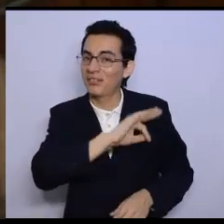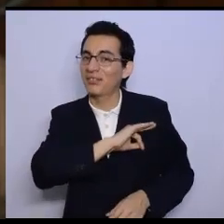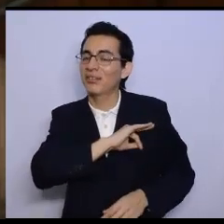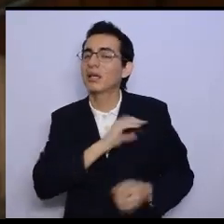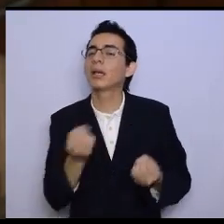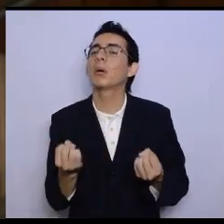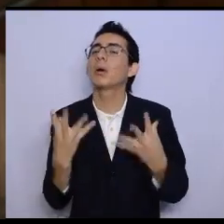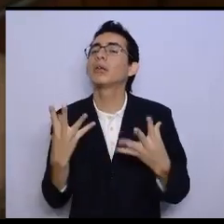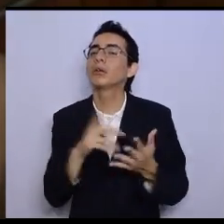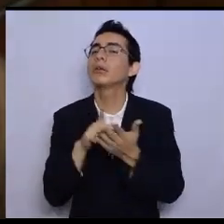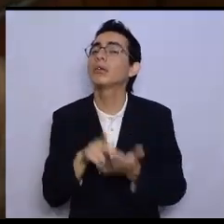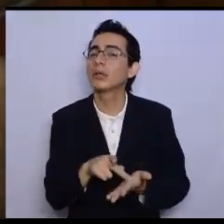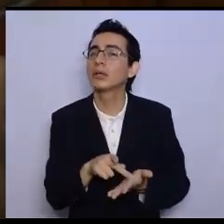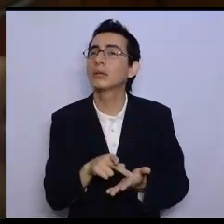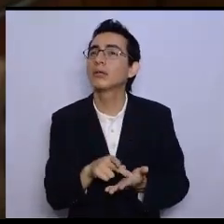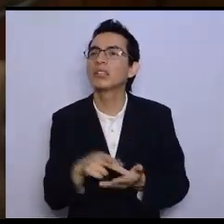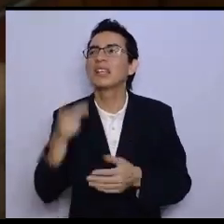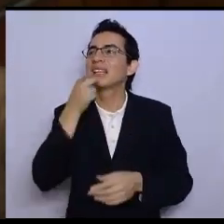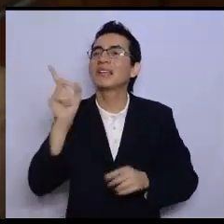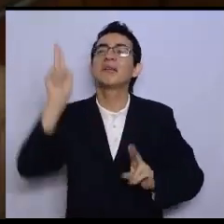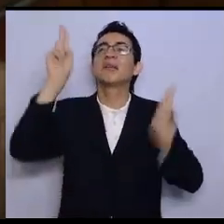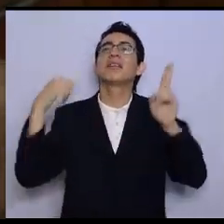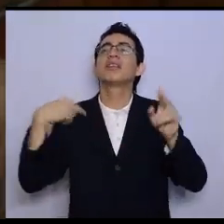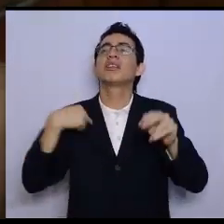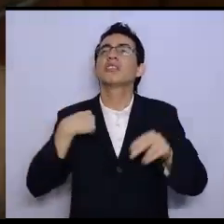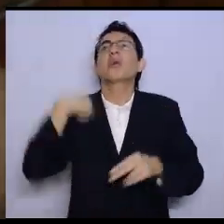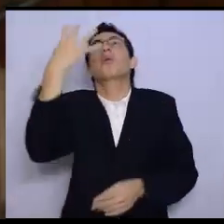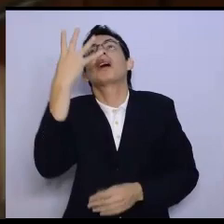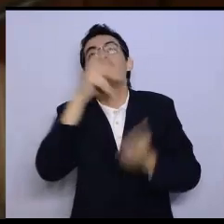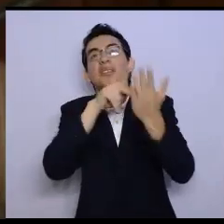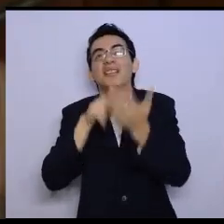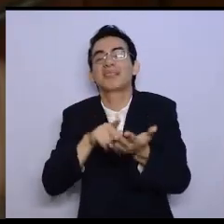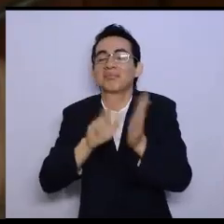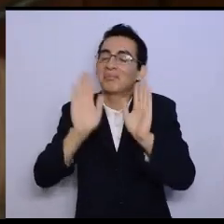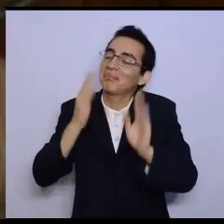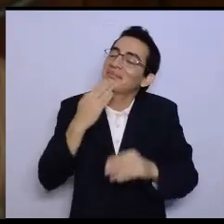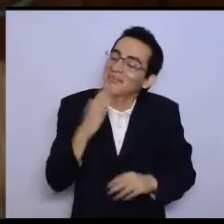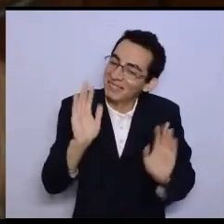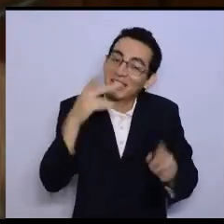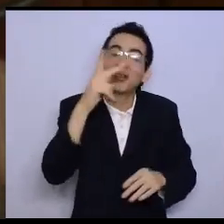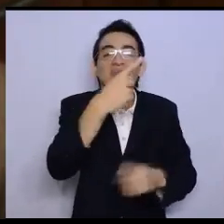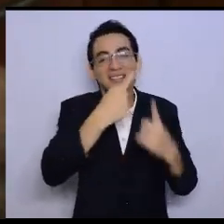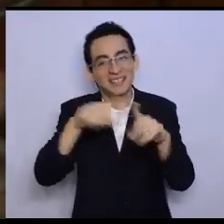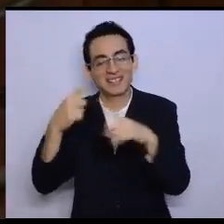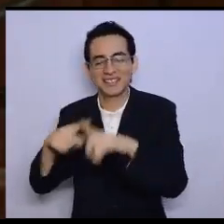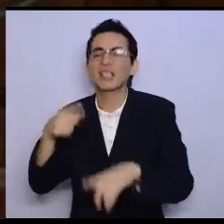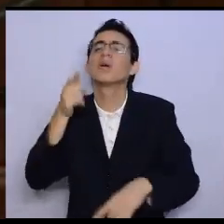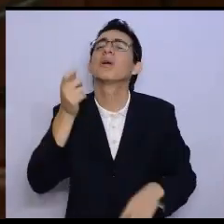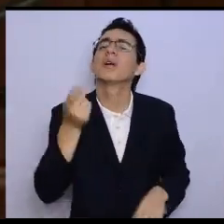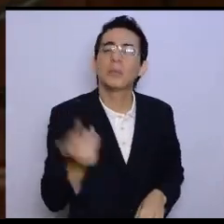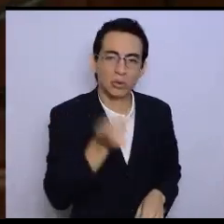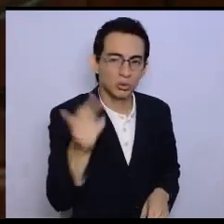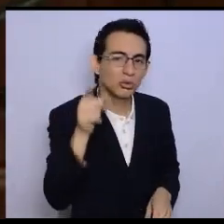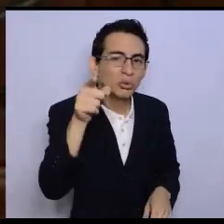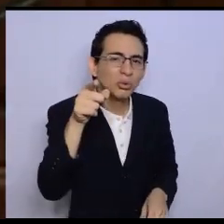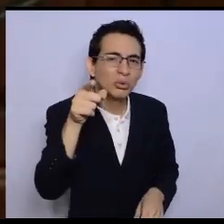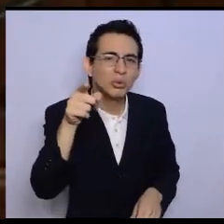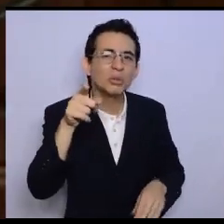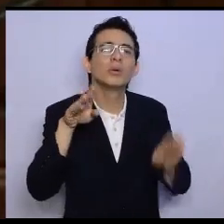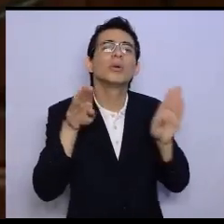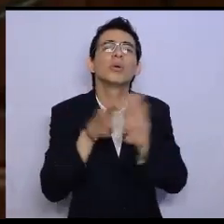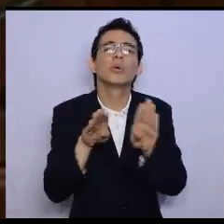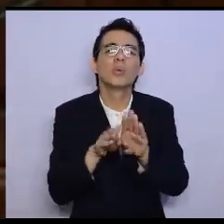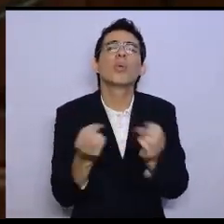De 4, bueno, al menos reconoce que está, pero derrapando. ¿De cuántos quilates es su fe?